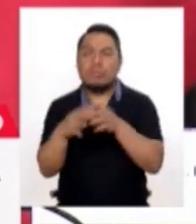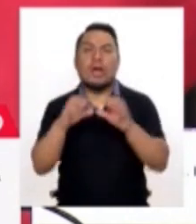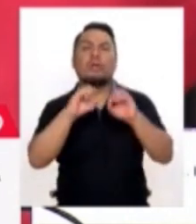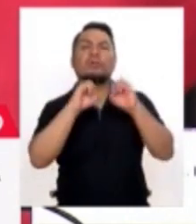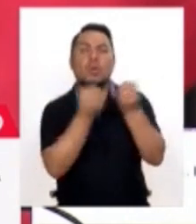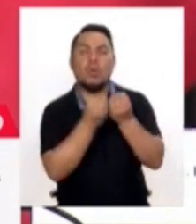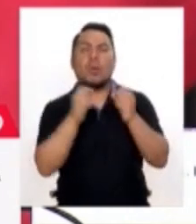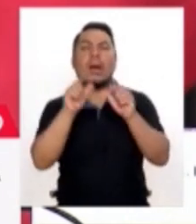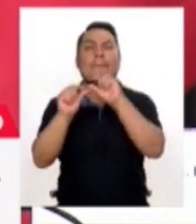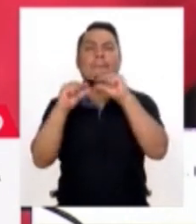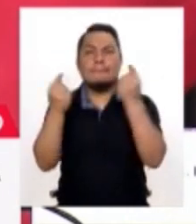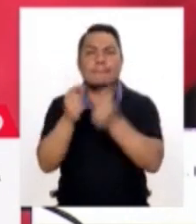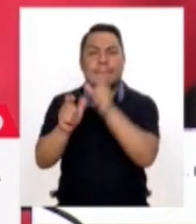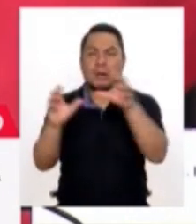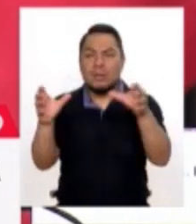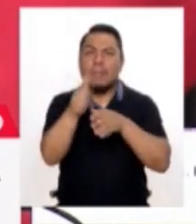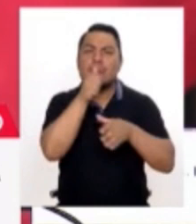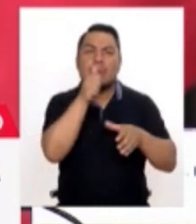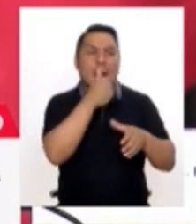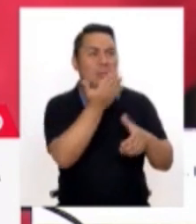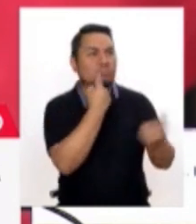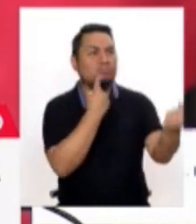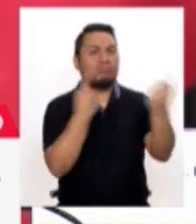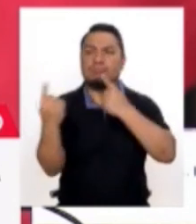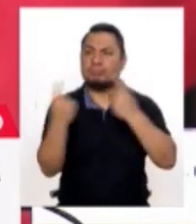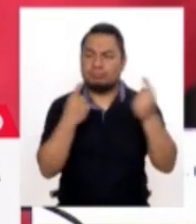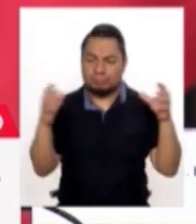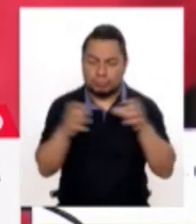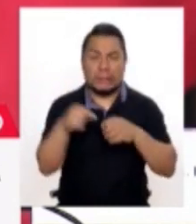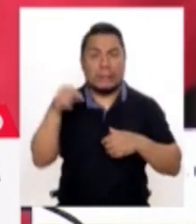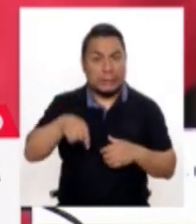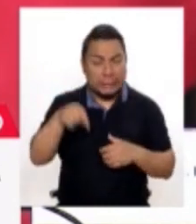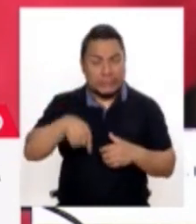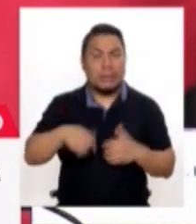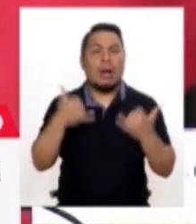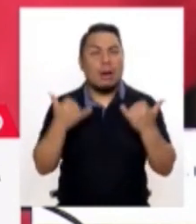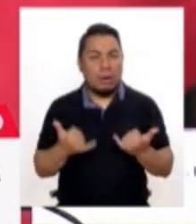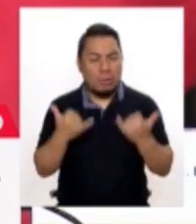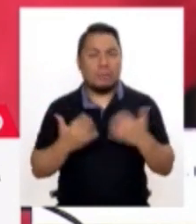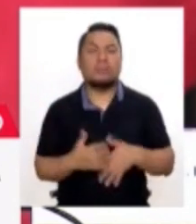sociedad civil y el sector privado. Es en este marco